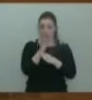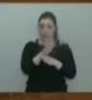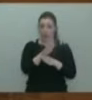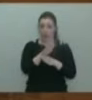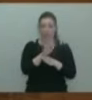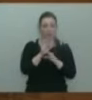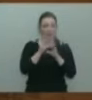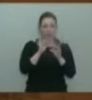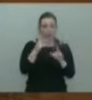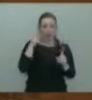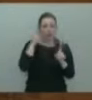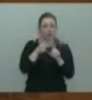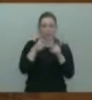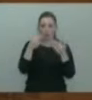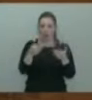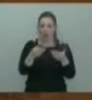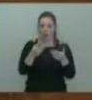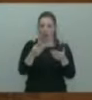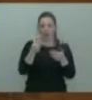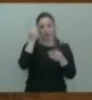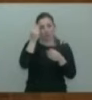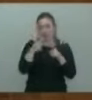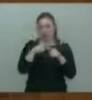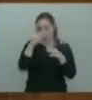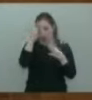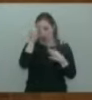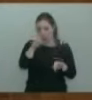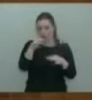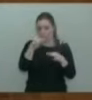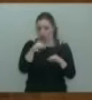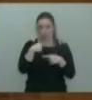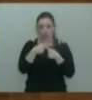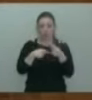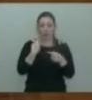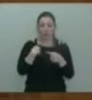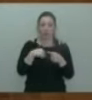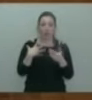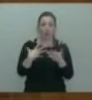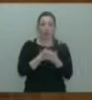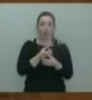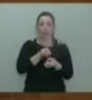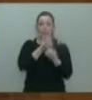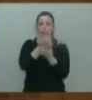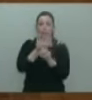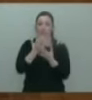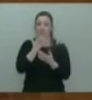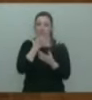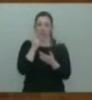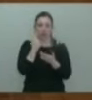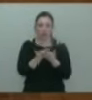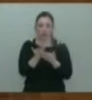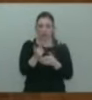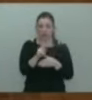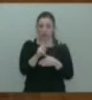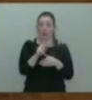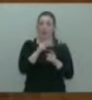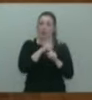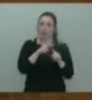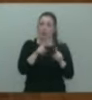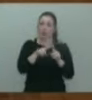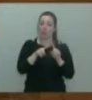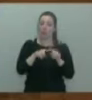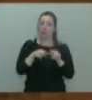lo que quiero entender que es una consecuencia lógica de todas estas argumentaciones, y es que no se justifica y, por lo tanto, que se proceda